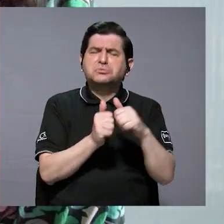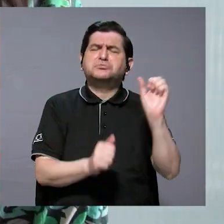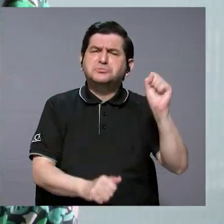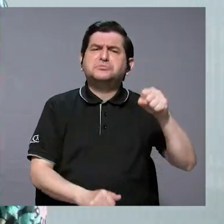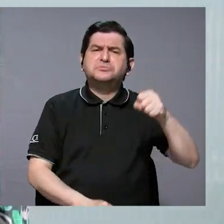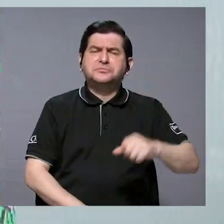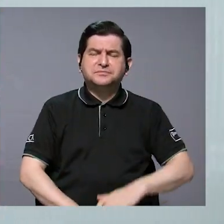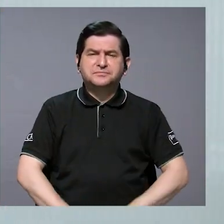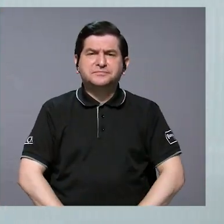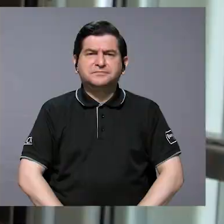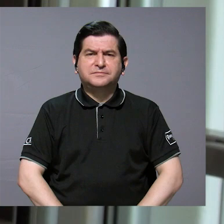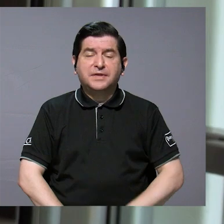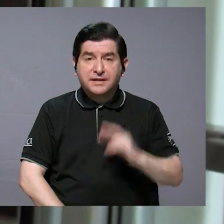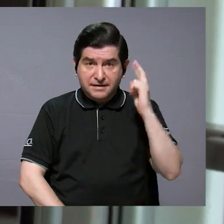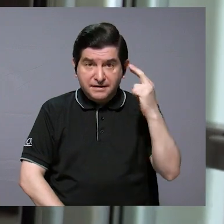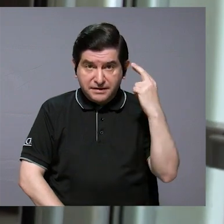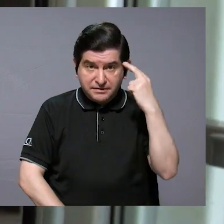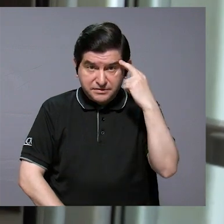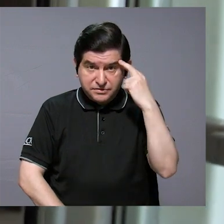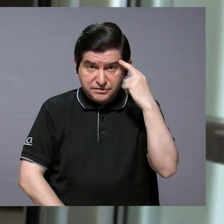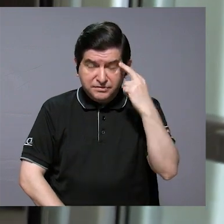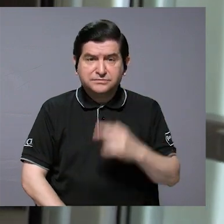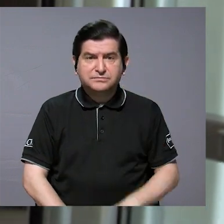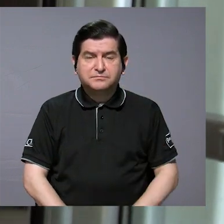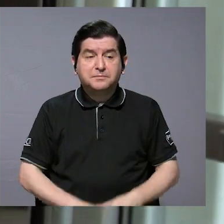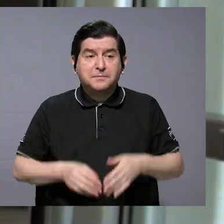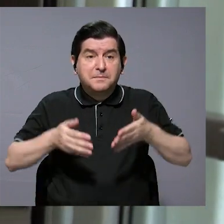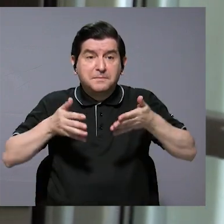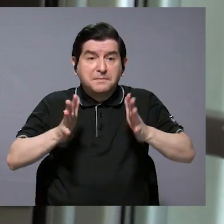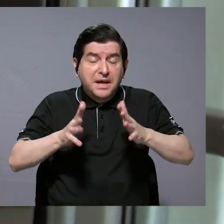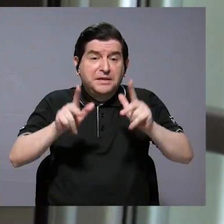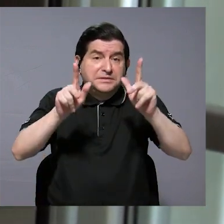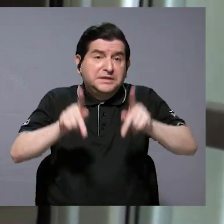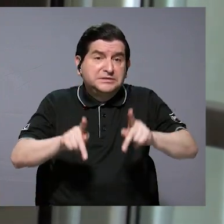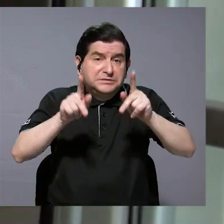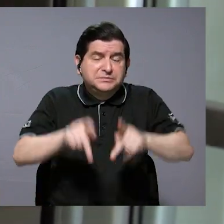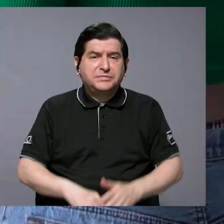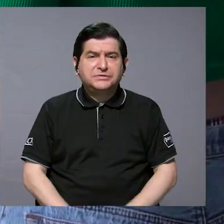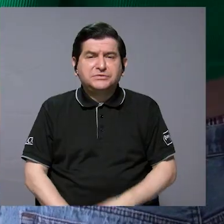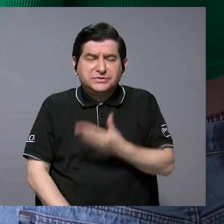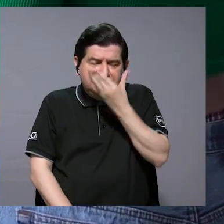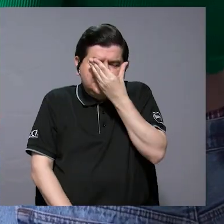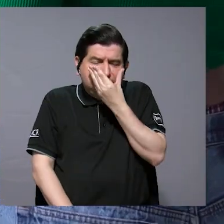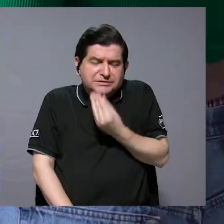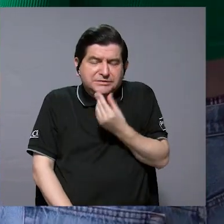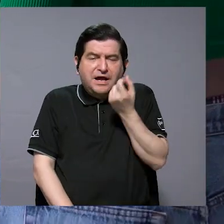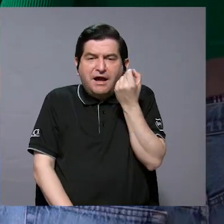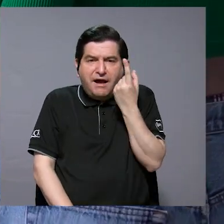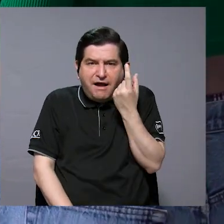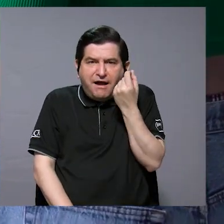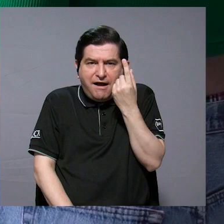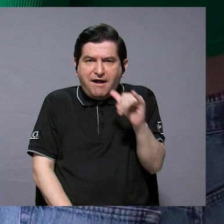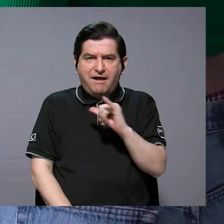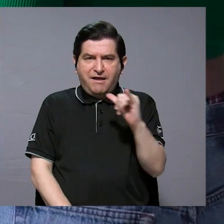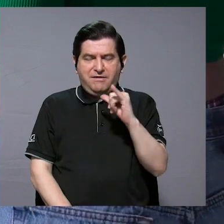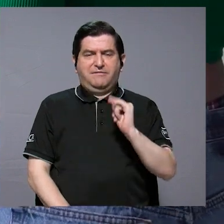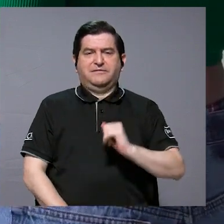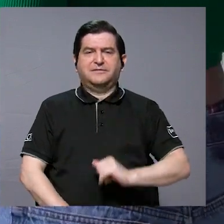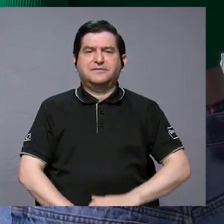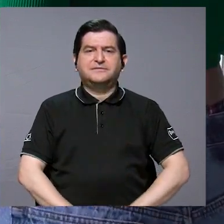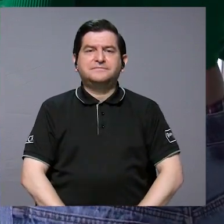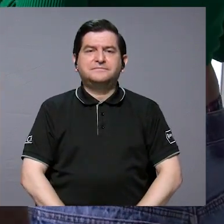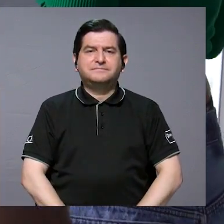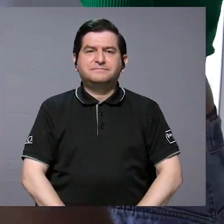mucho más acompañadas, porque de entre las personas que sufrimos esto, entendemos